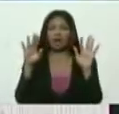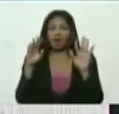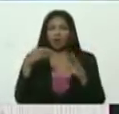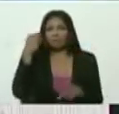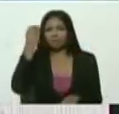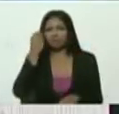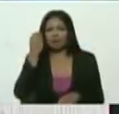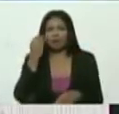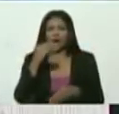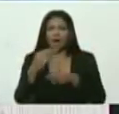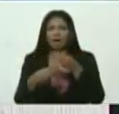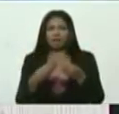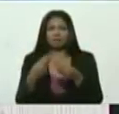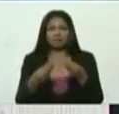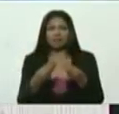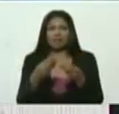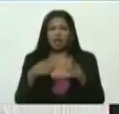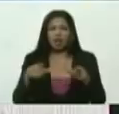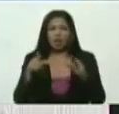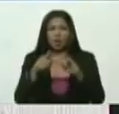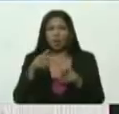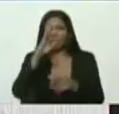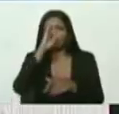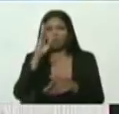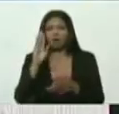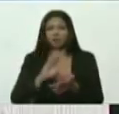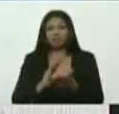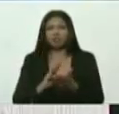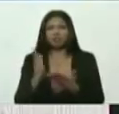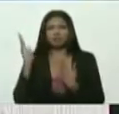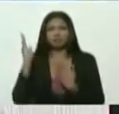pensaban hacer en las bóvedas del Banco Central. Adelante, video 5.